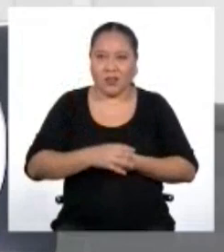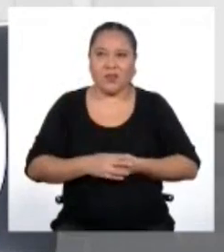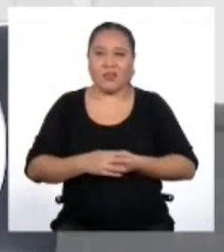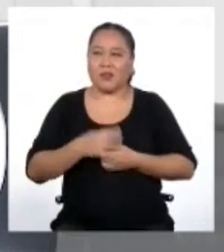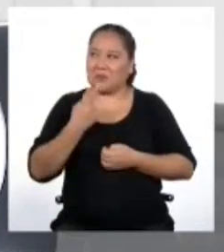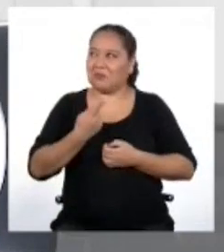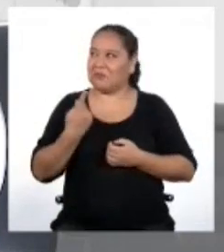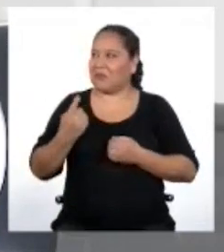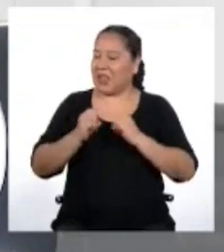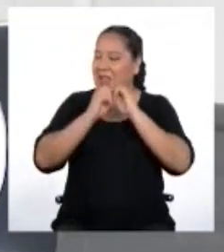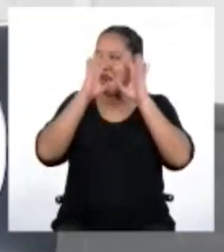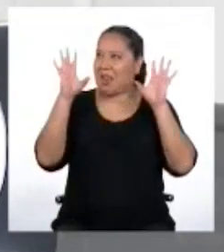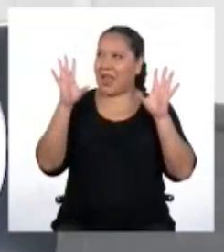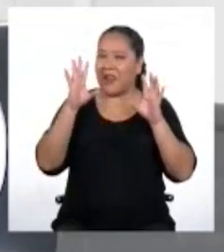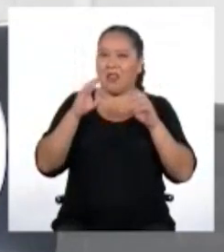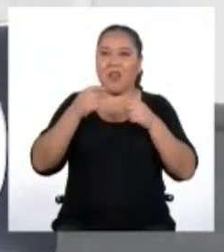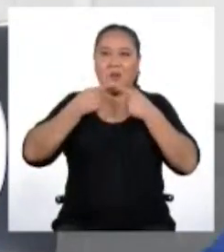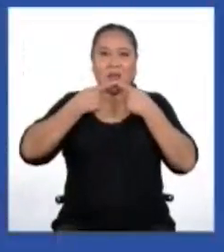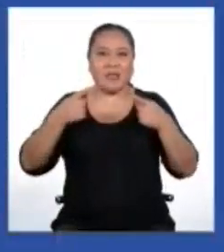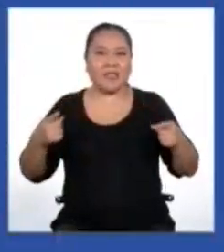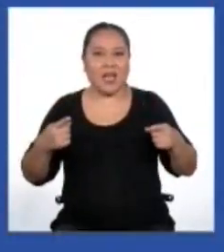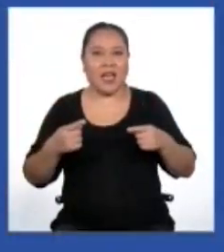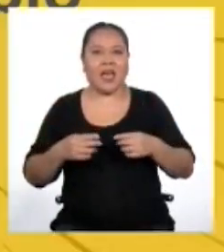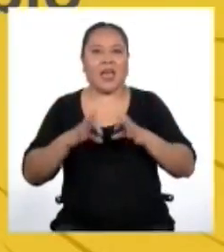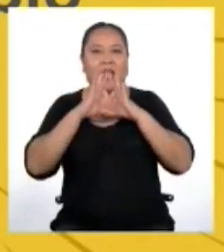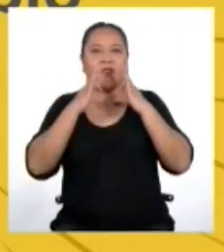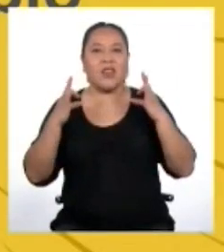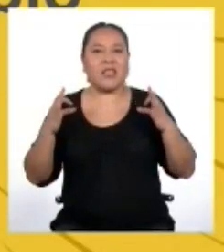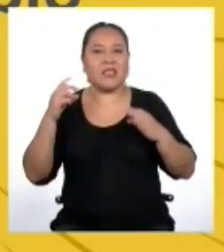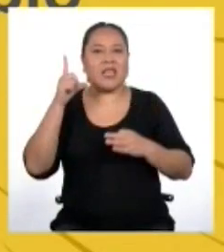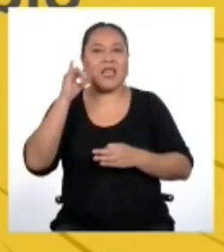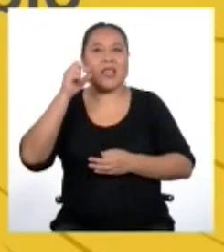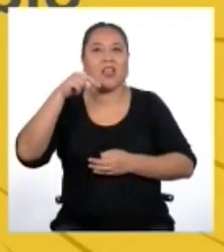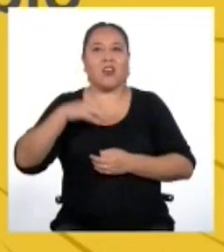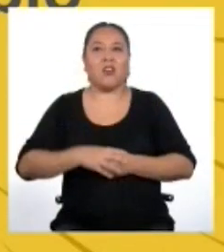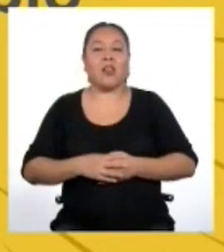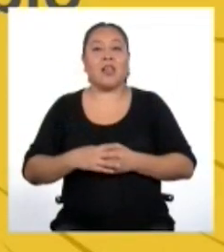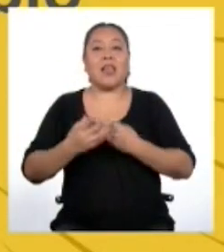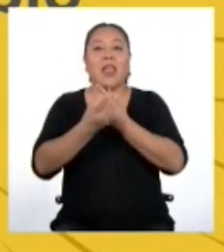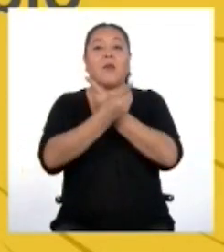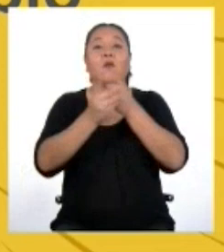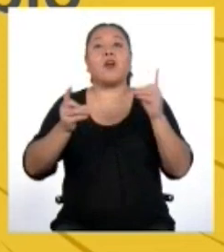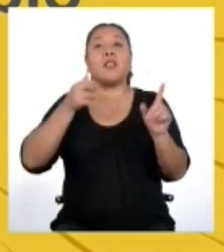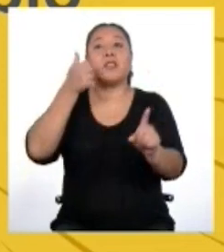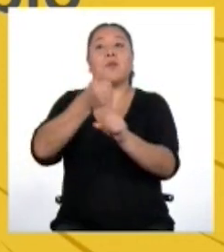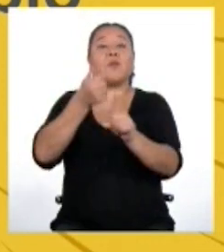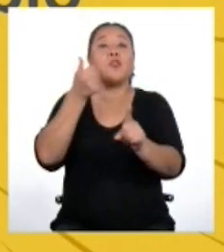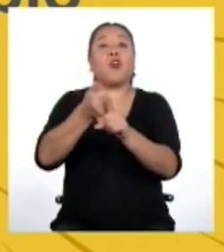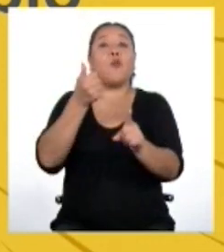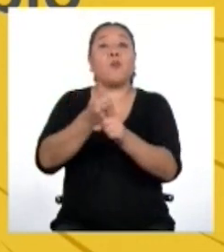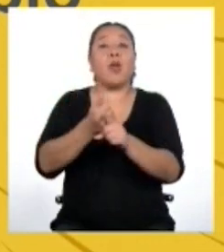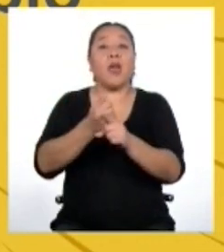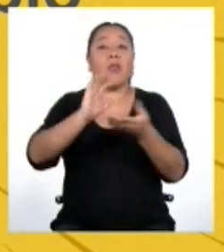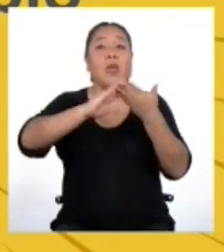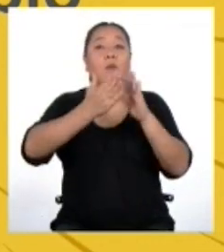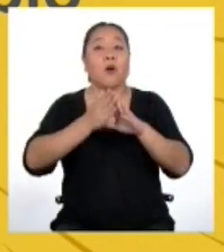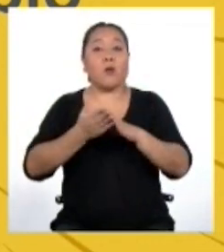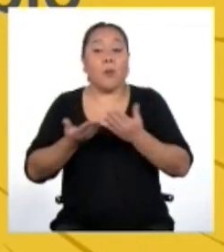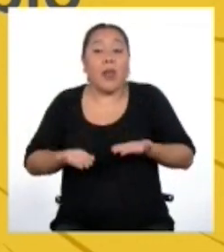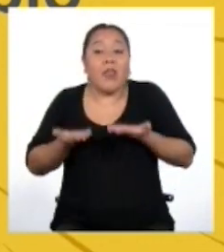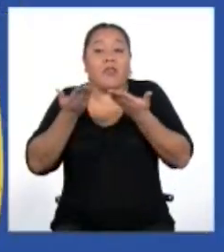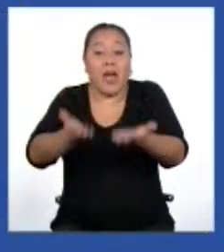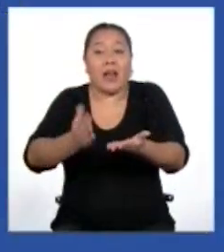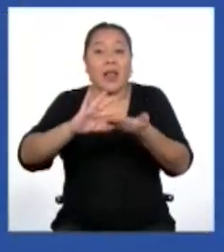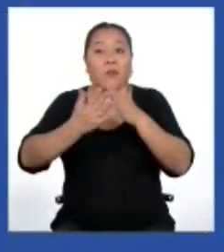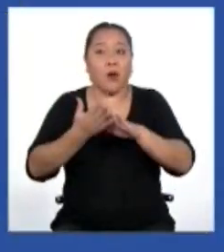me queda más claro el mensaje de la frase de Lincoln, que decía: la democracia es el gobierno del pueblo, por el pueblo y